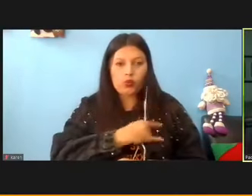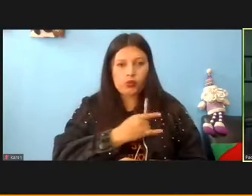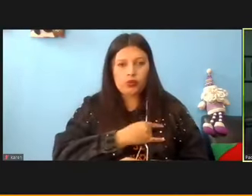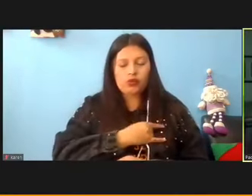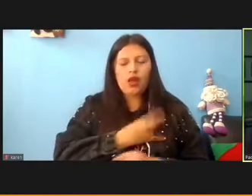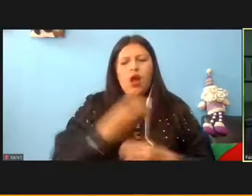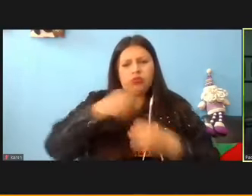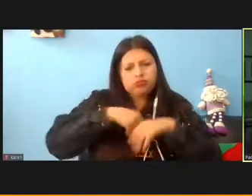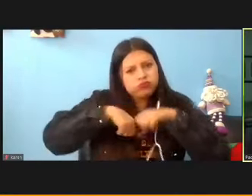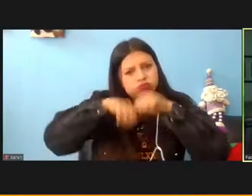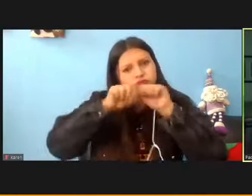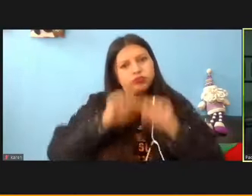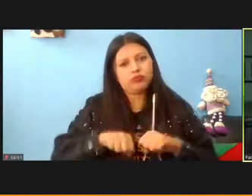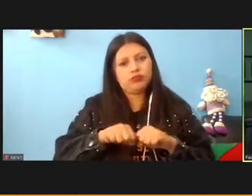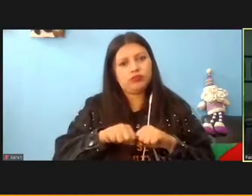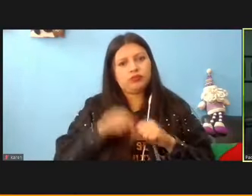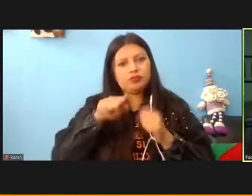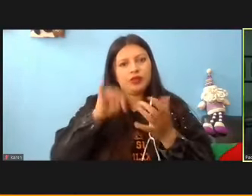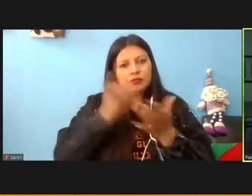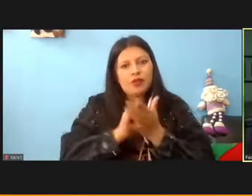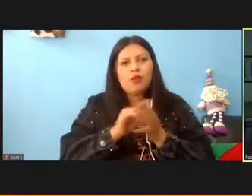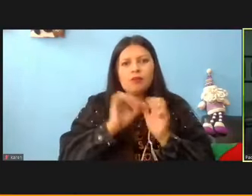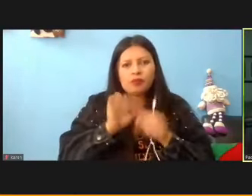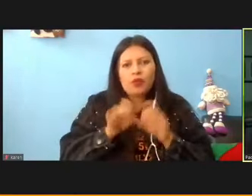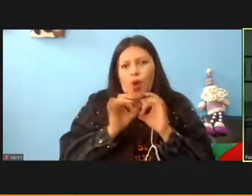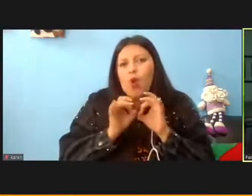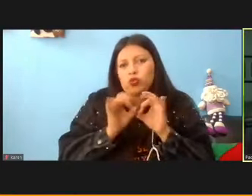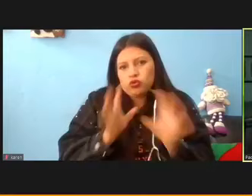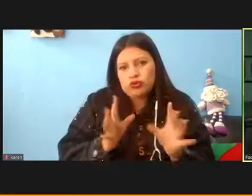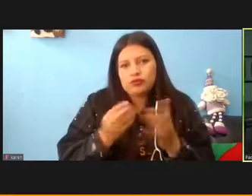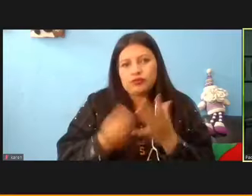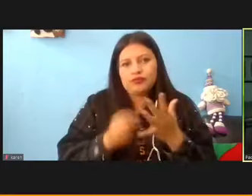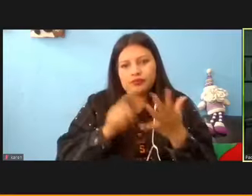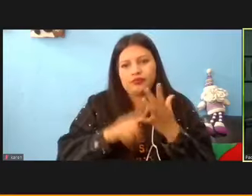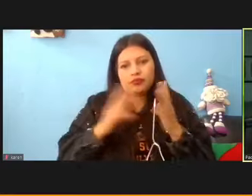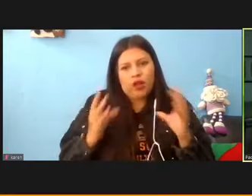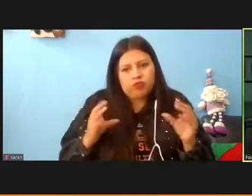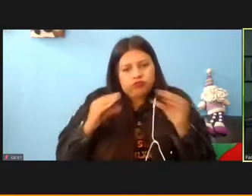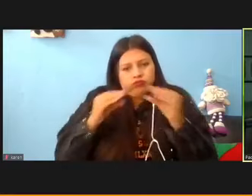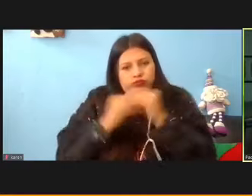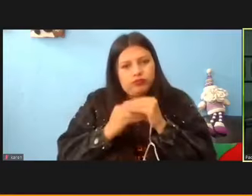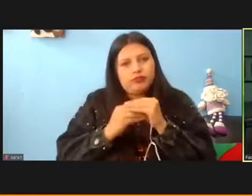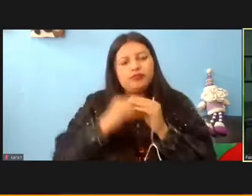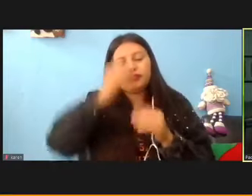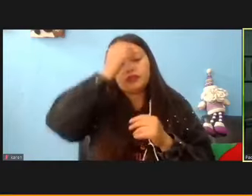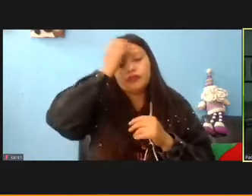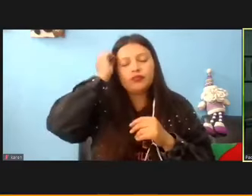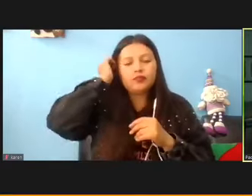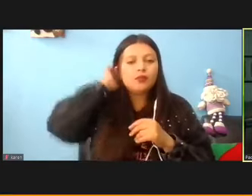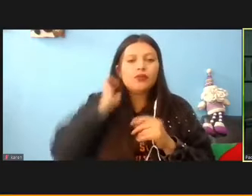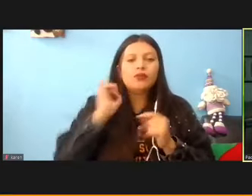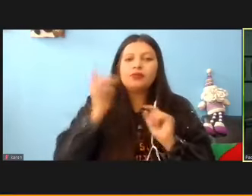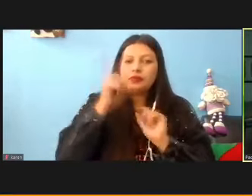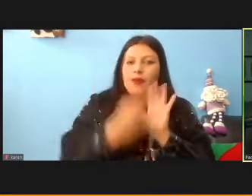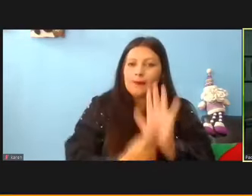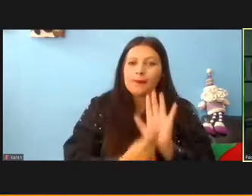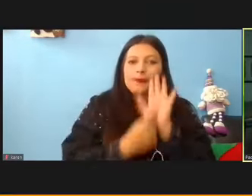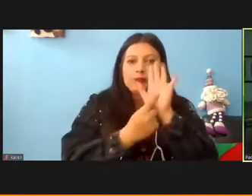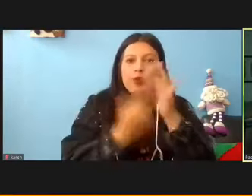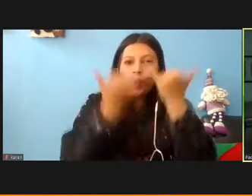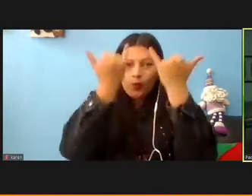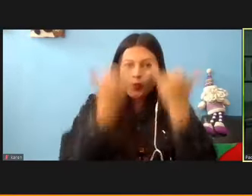hizo posible que este eje también se articulara y presentara